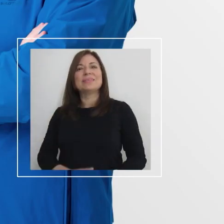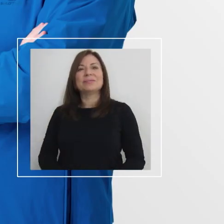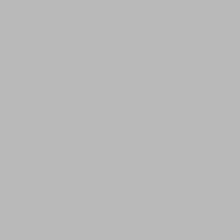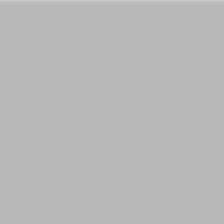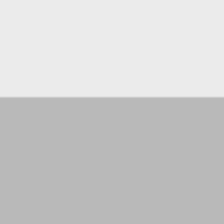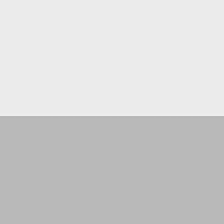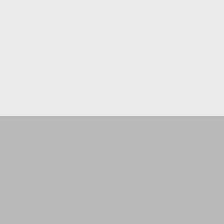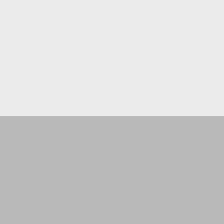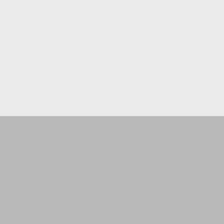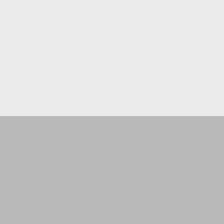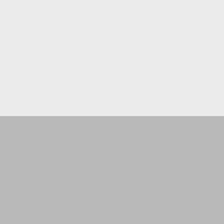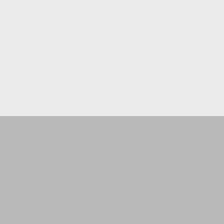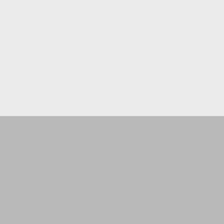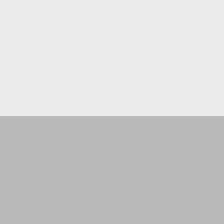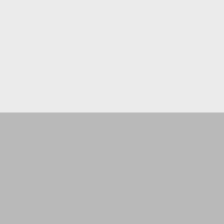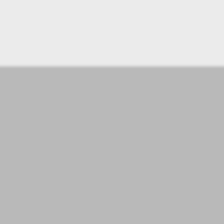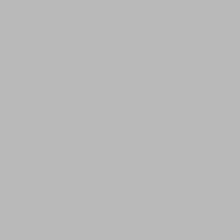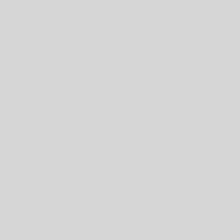Atrévete, Chile.